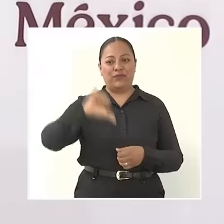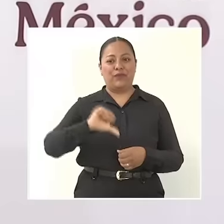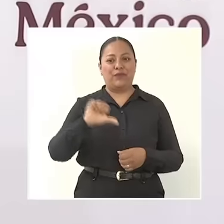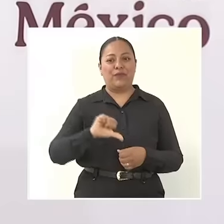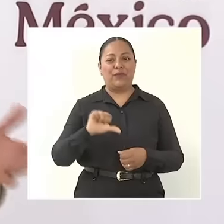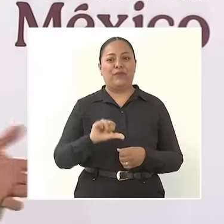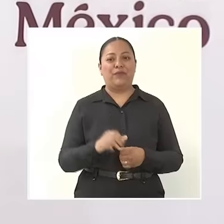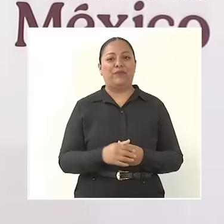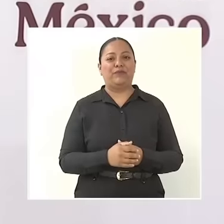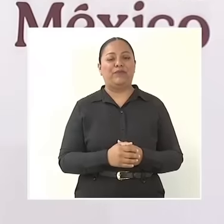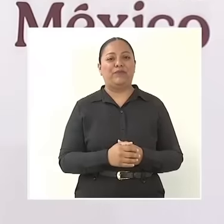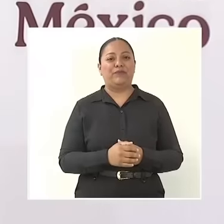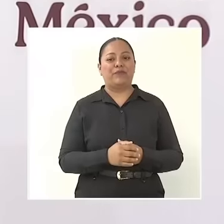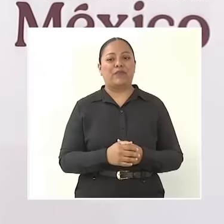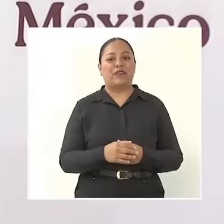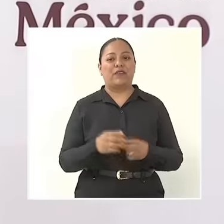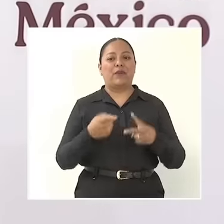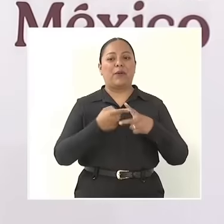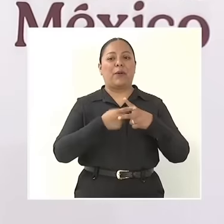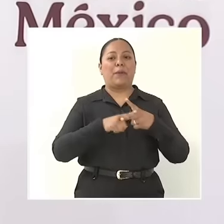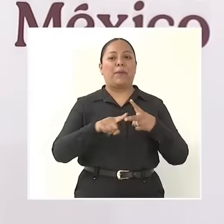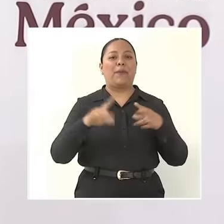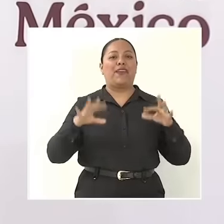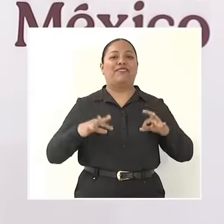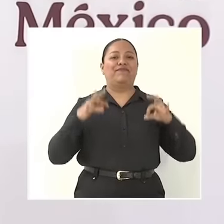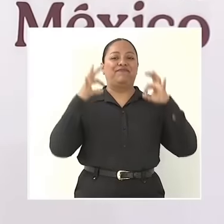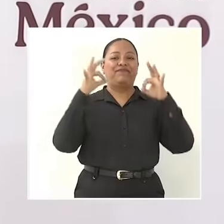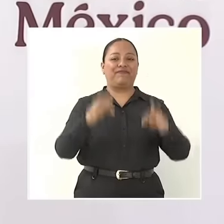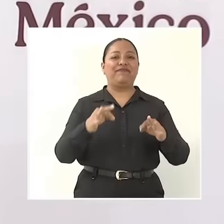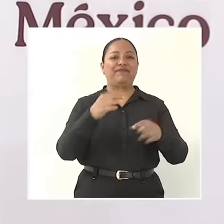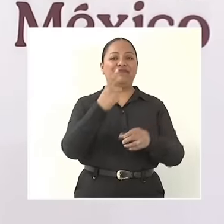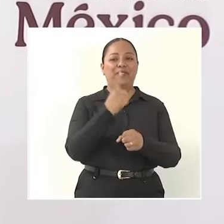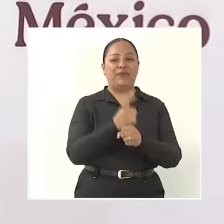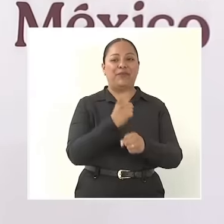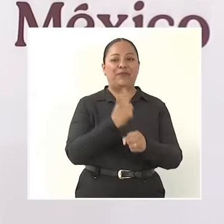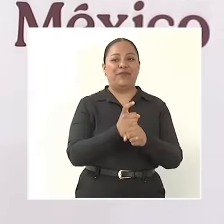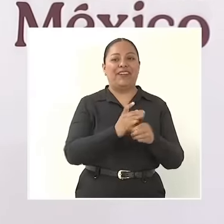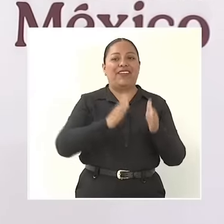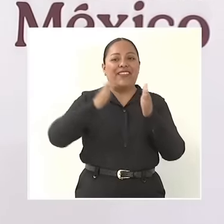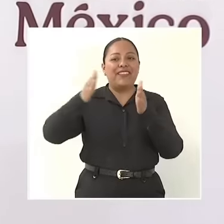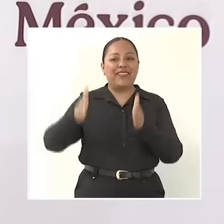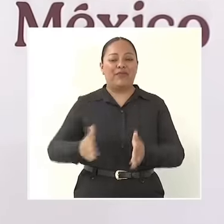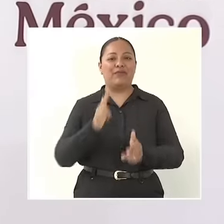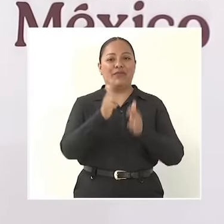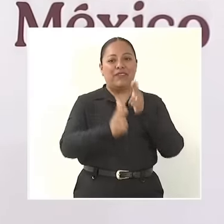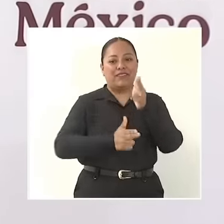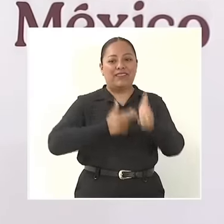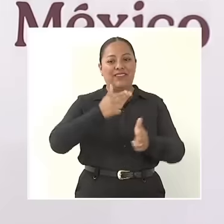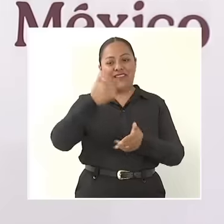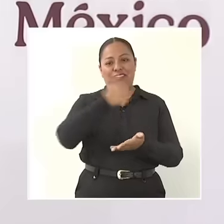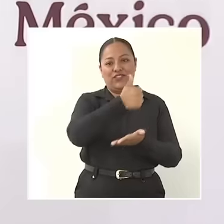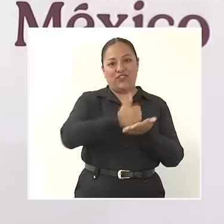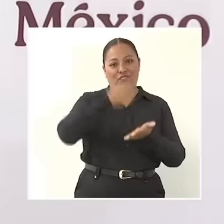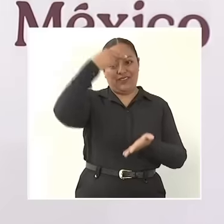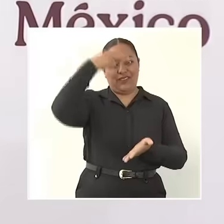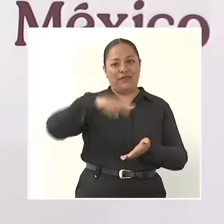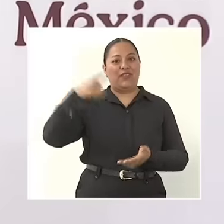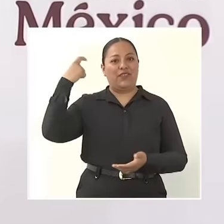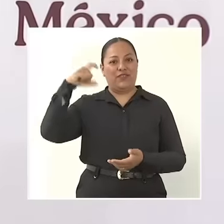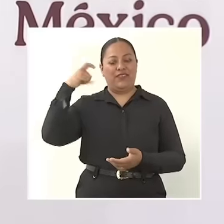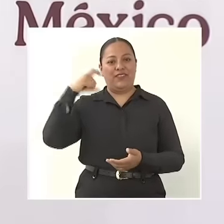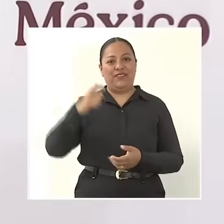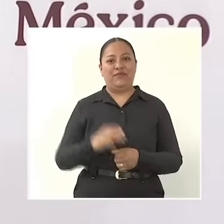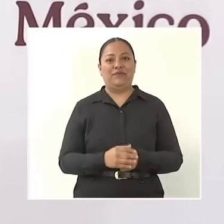el banderazo de esta primera etapa del tren Ciudad de México-Querétaro. Este será esencial para